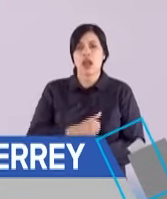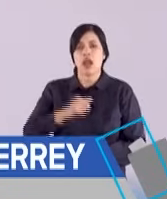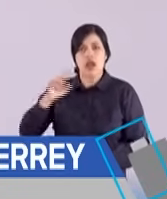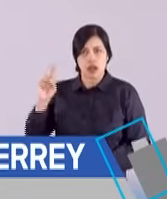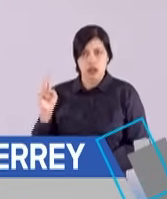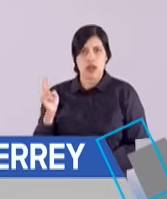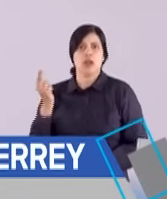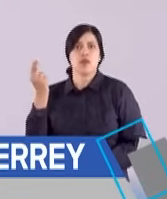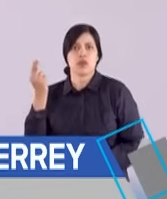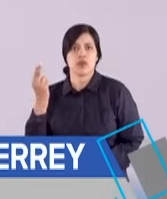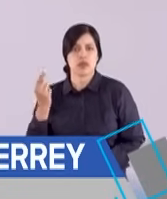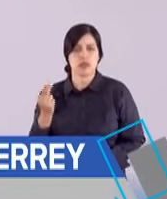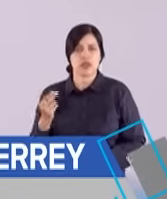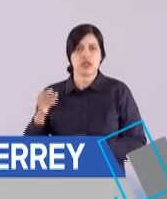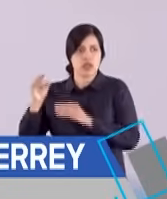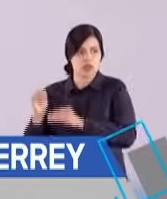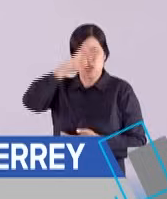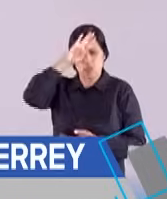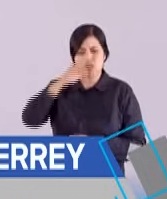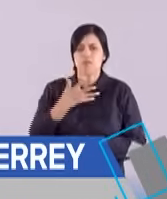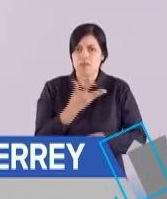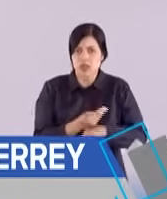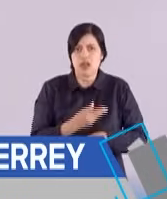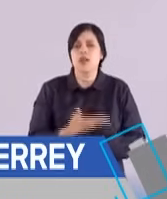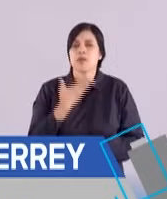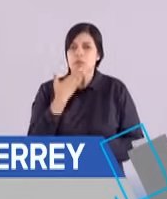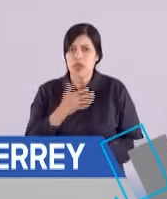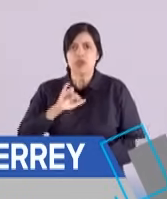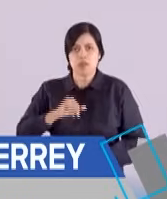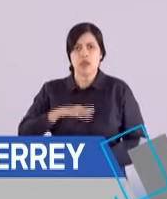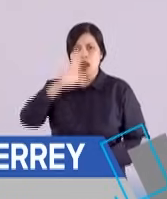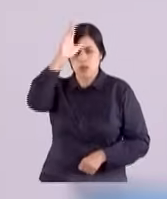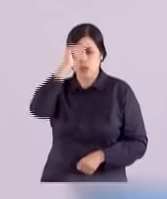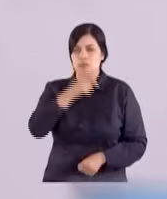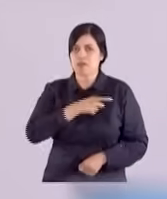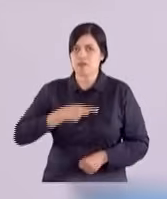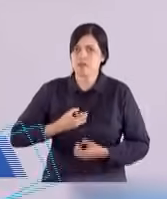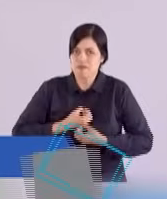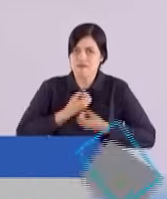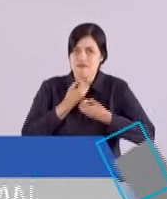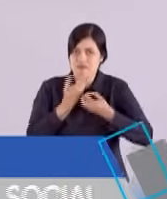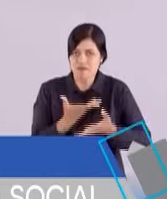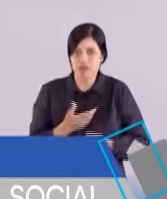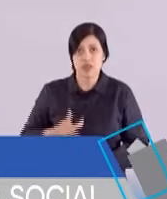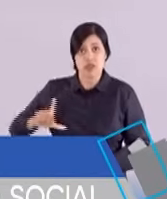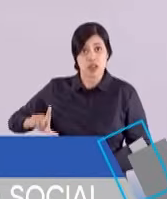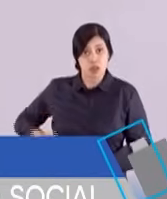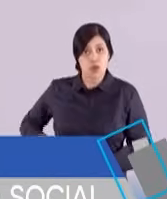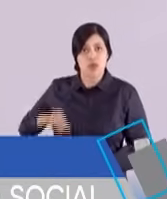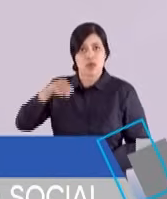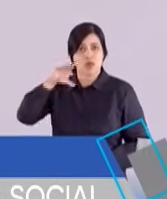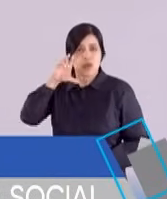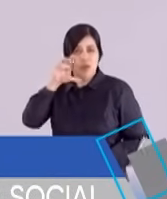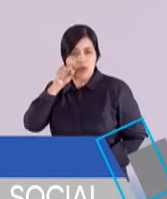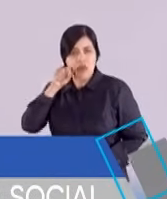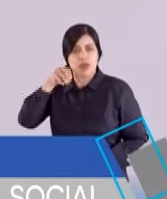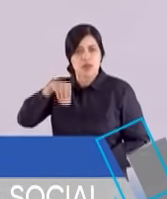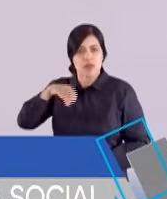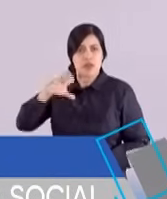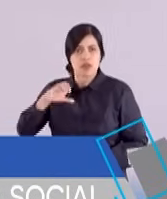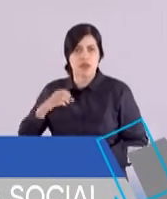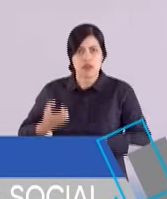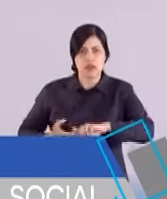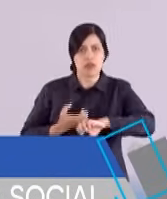Parque Libertad se convierta en un hospital. Hay que decirlo claramente, el gobierno de MC, tanto a nivel